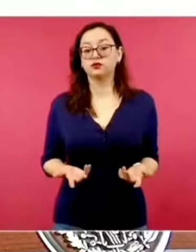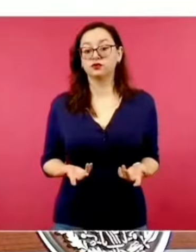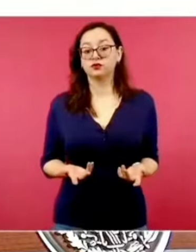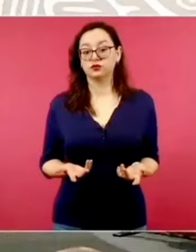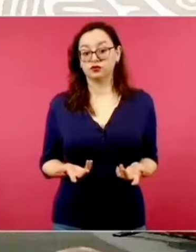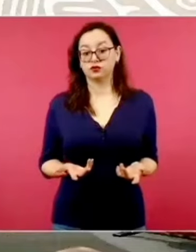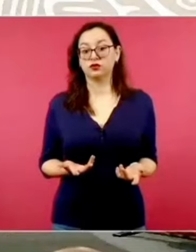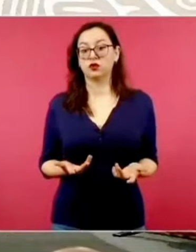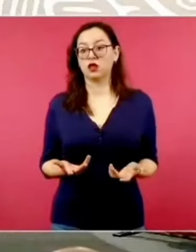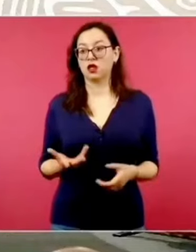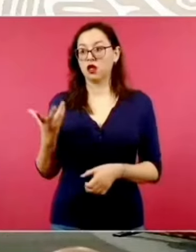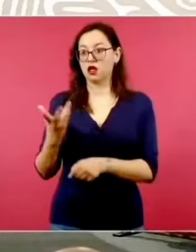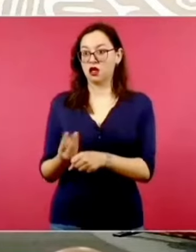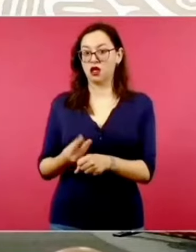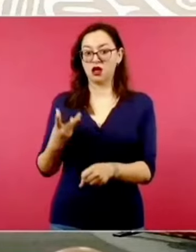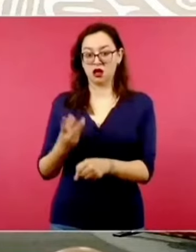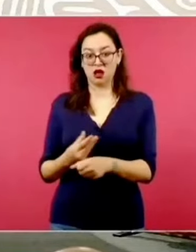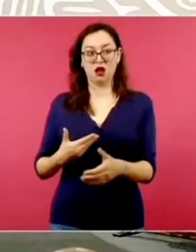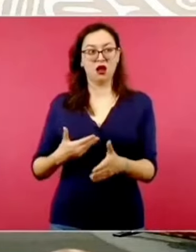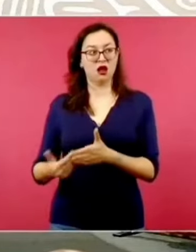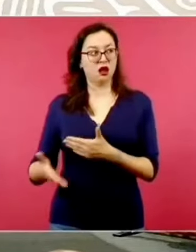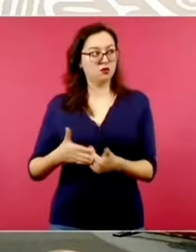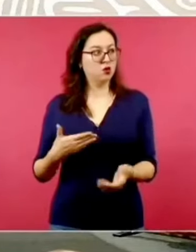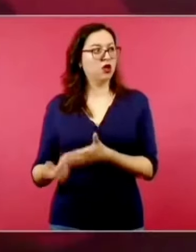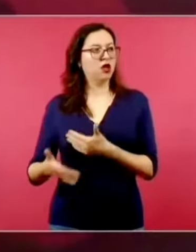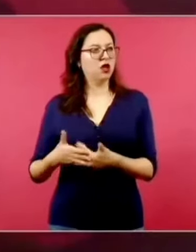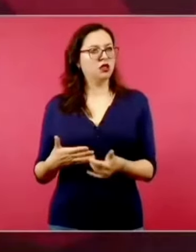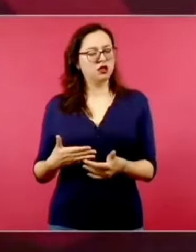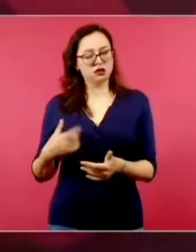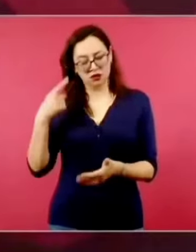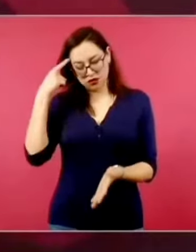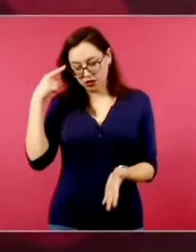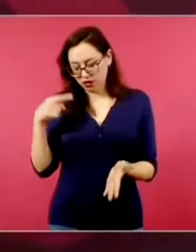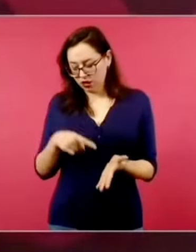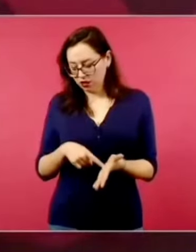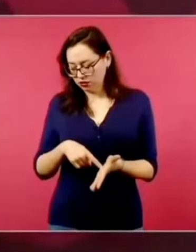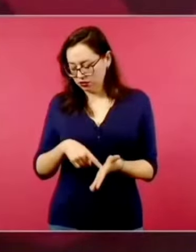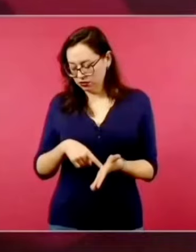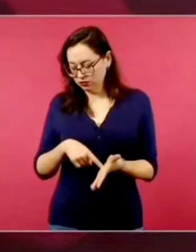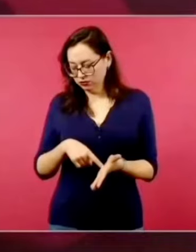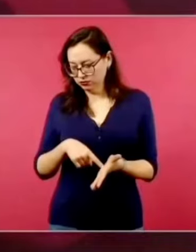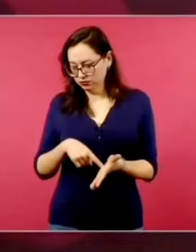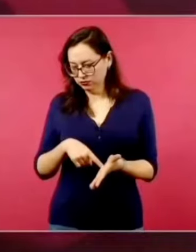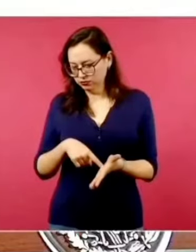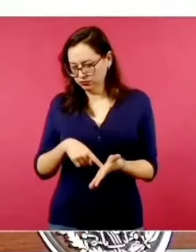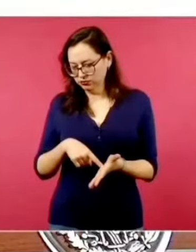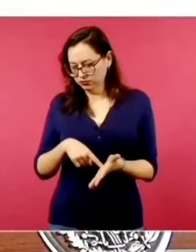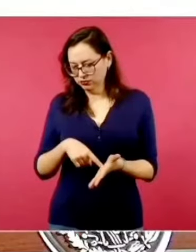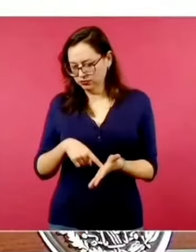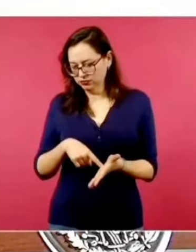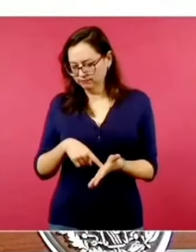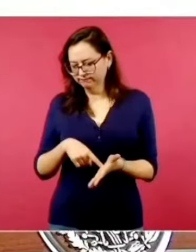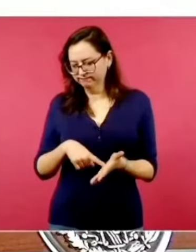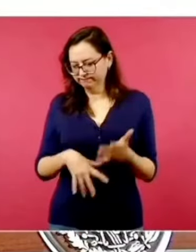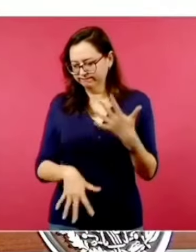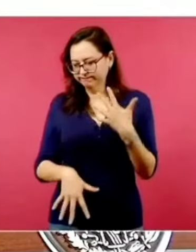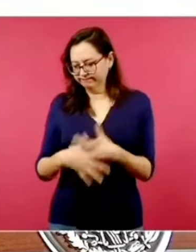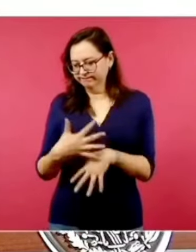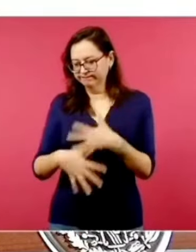modernizando Como 15 o 20